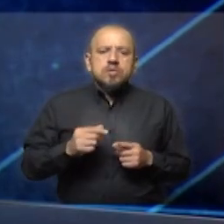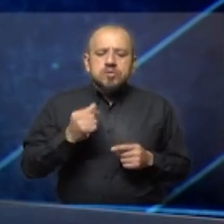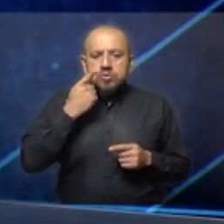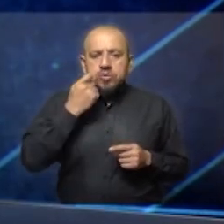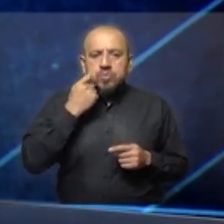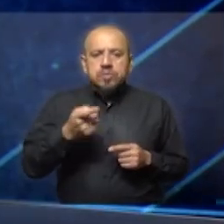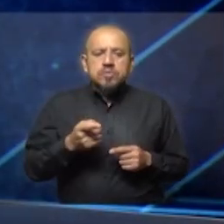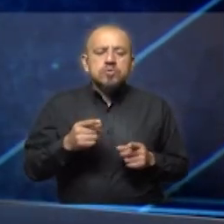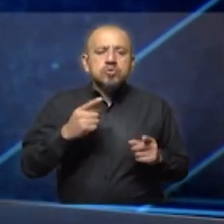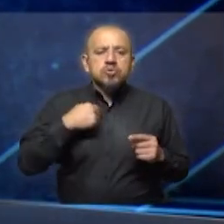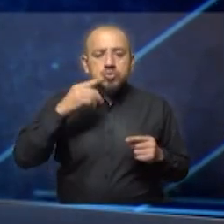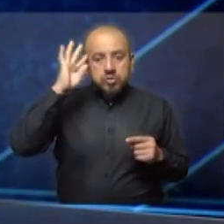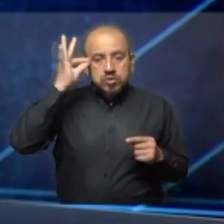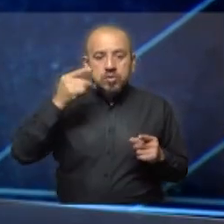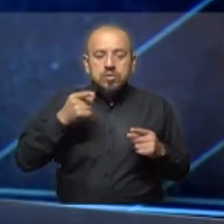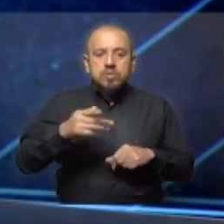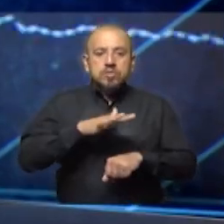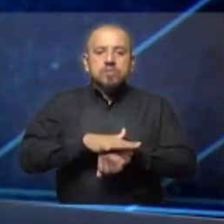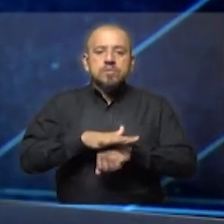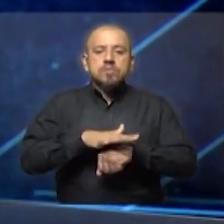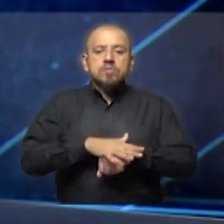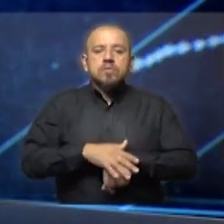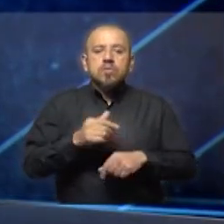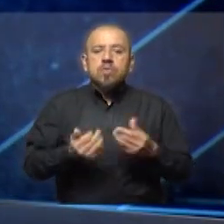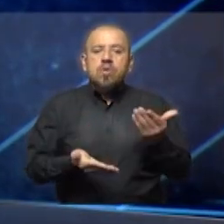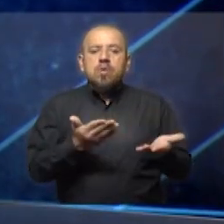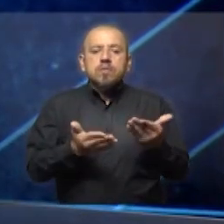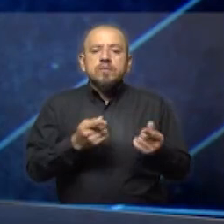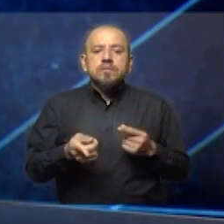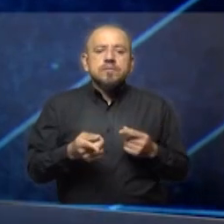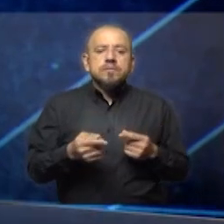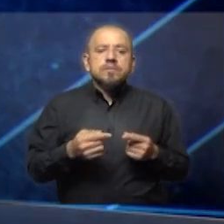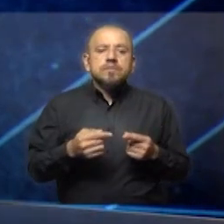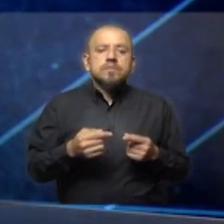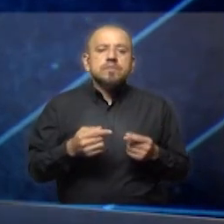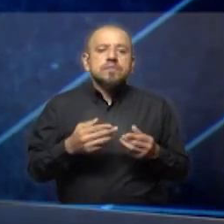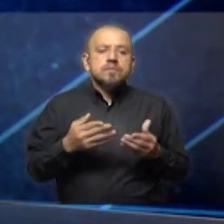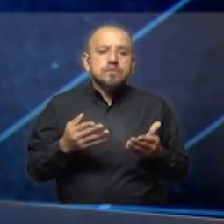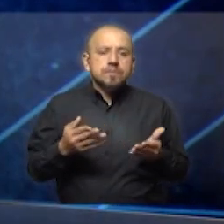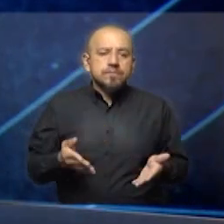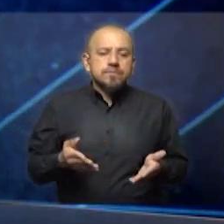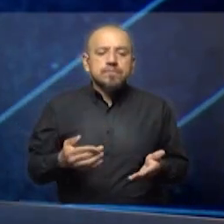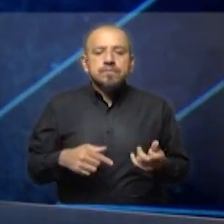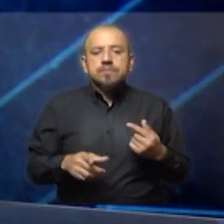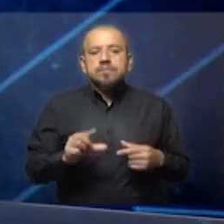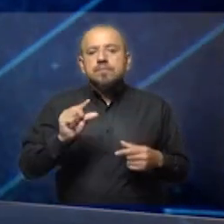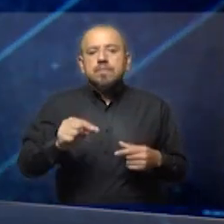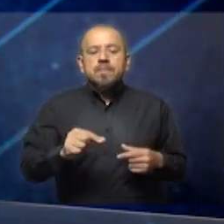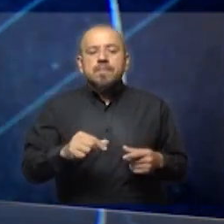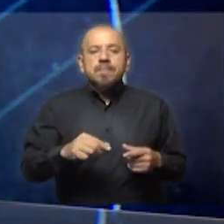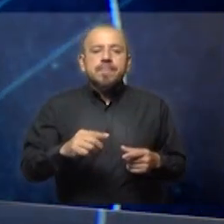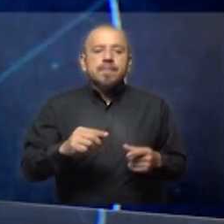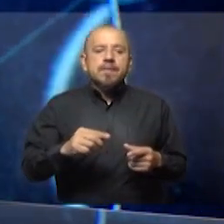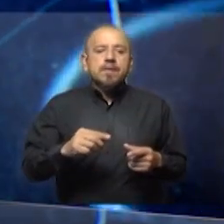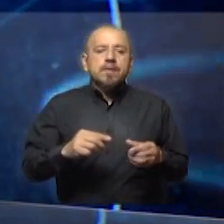en el hombre Yo creo que para su tiempo el análisis que hizo es impresionante lo que claro es muy poco feminista si lo